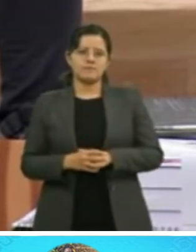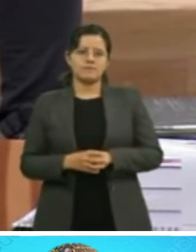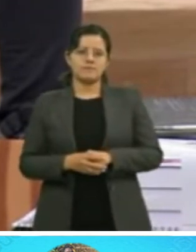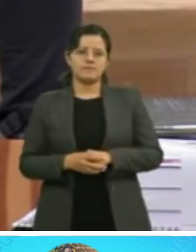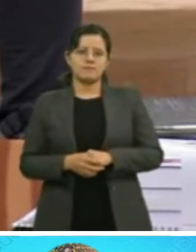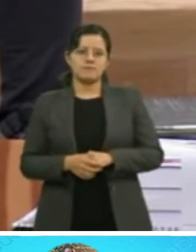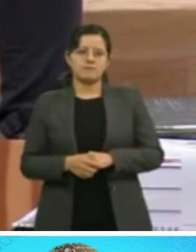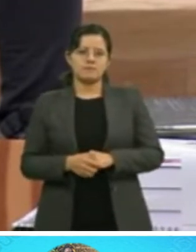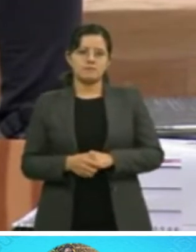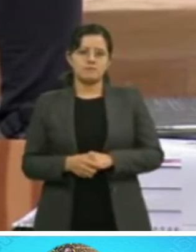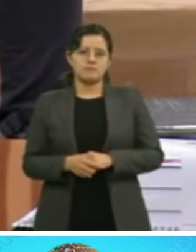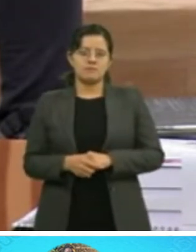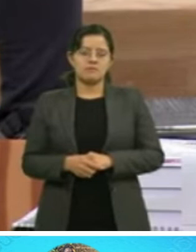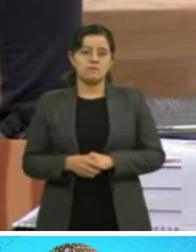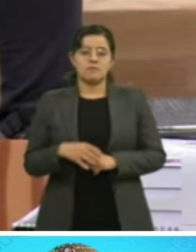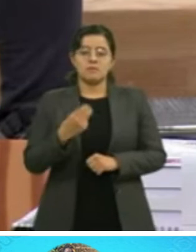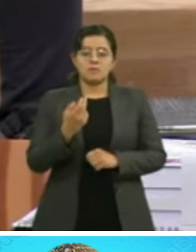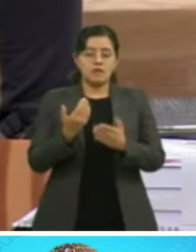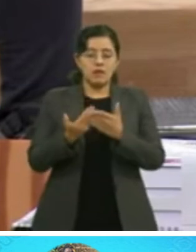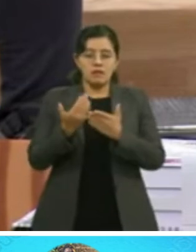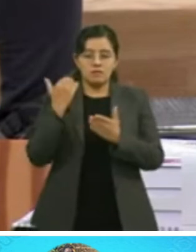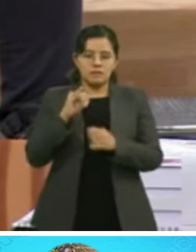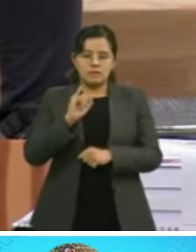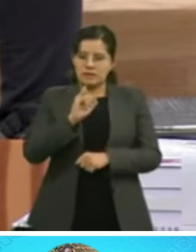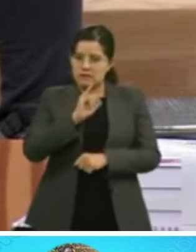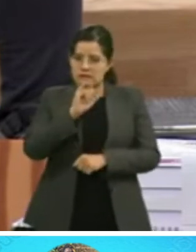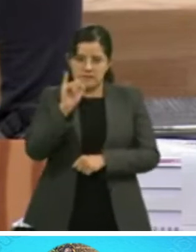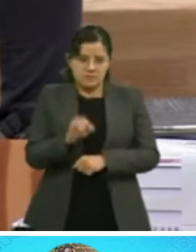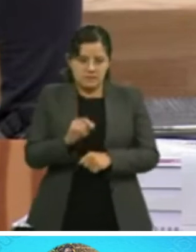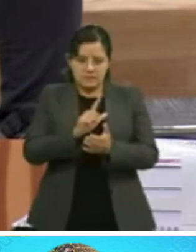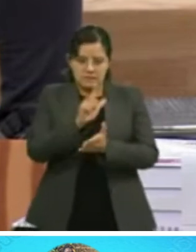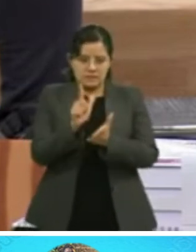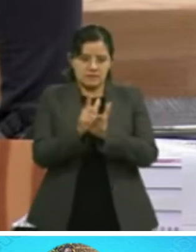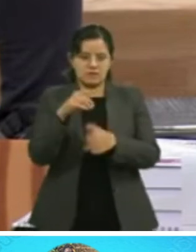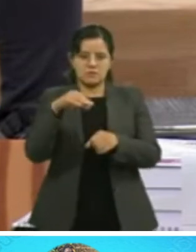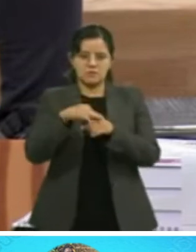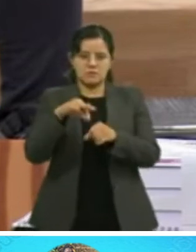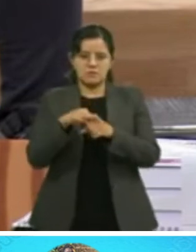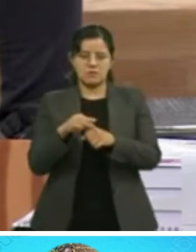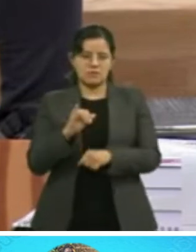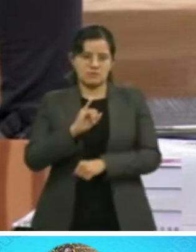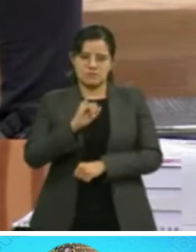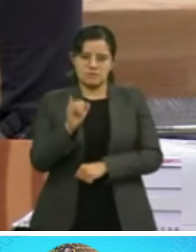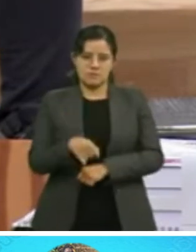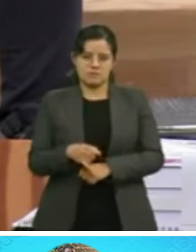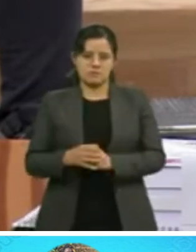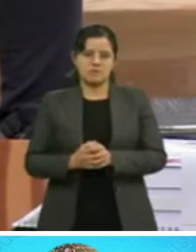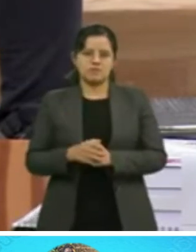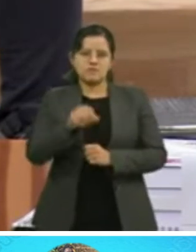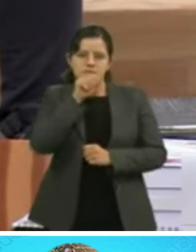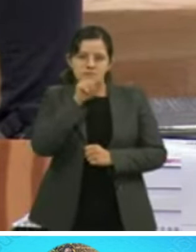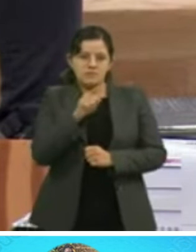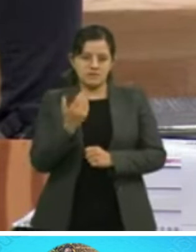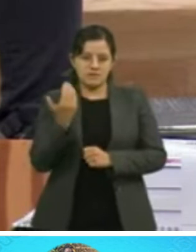una atribución que nunca había existido en la legislación electoral. Bueno, tampoco nunca habían existido